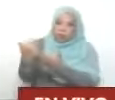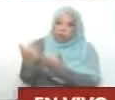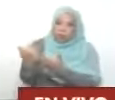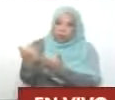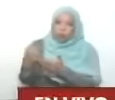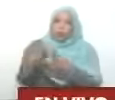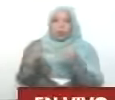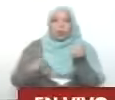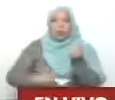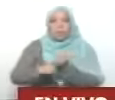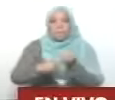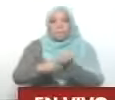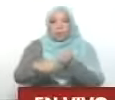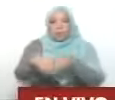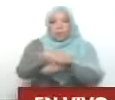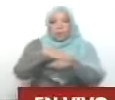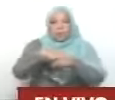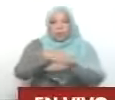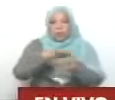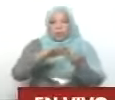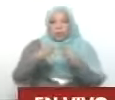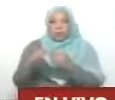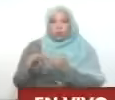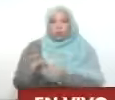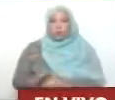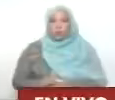el apoyo para el ministro. Presidente,